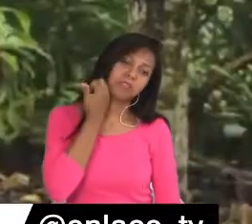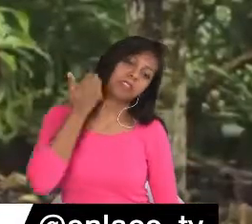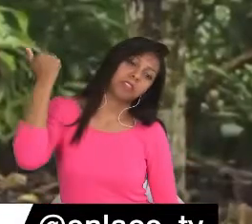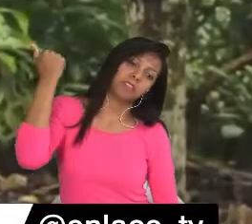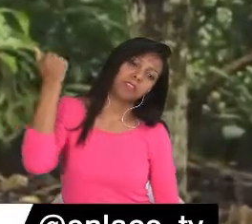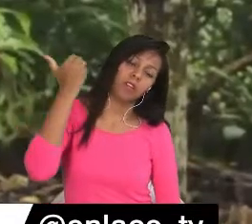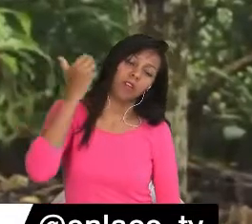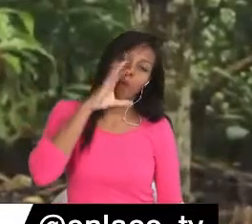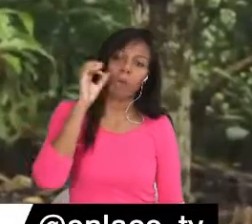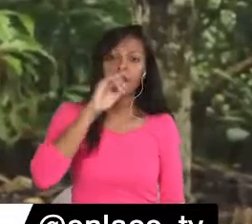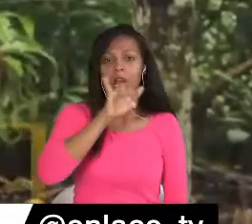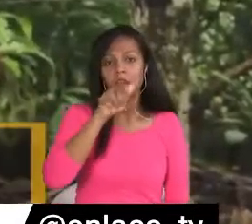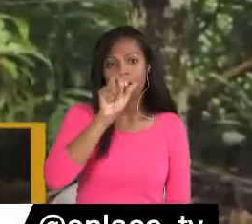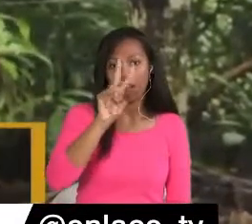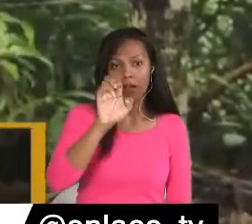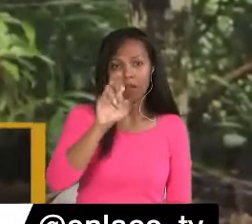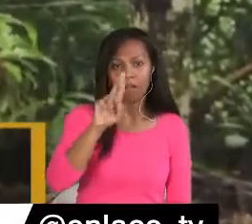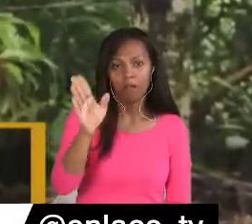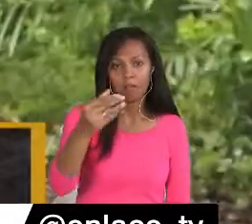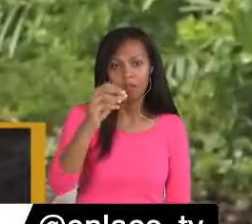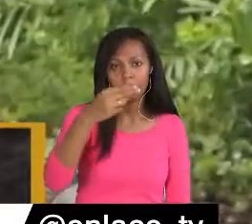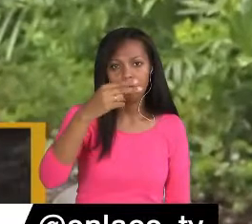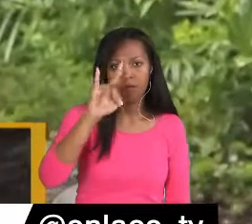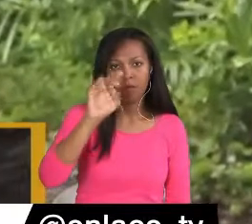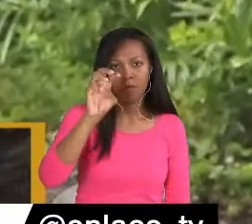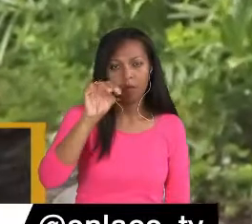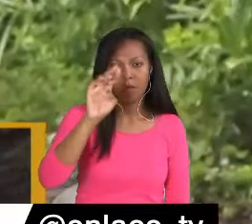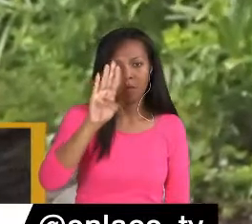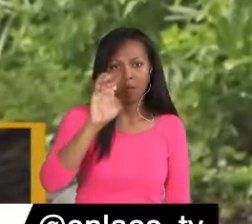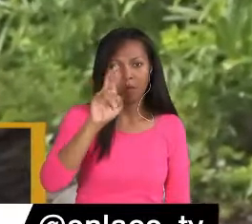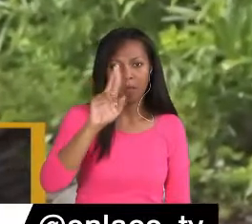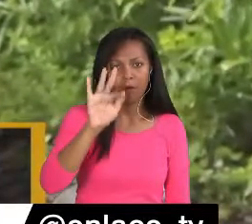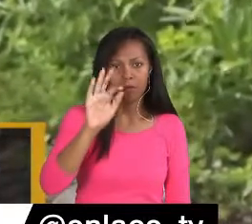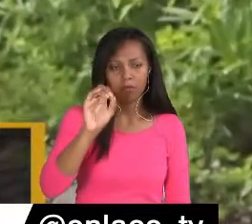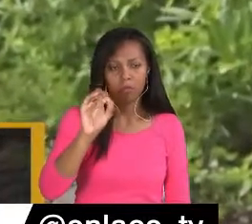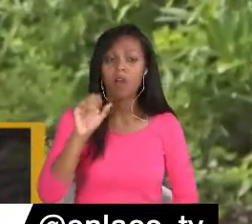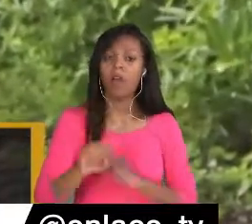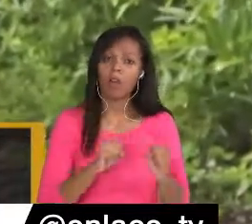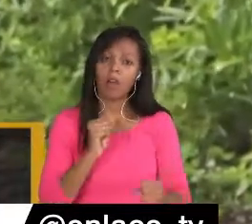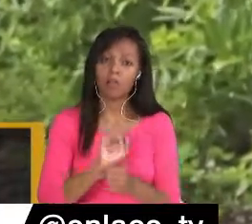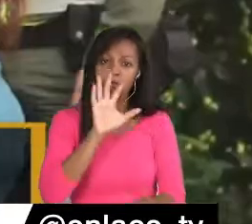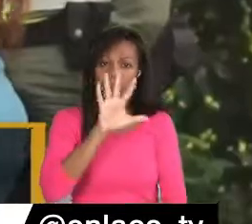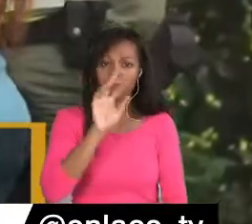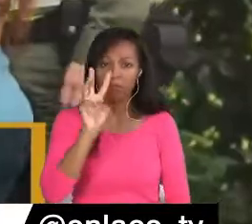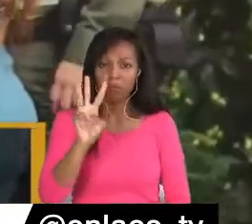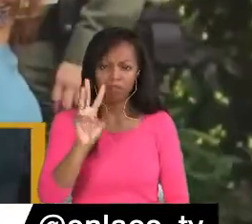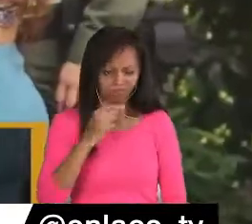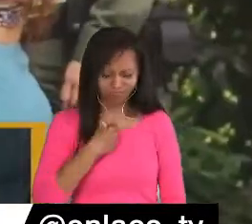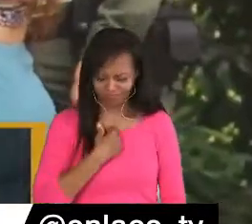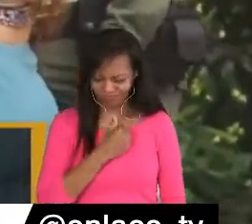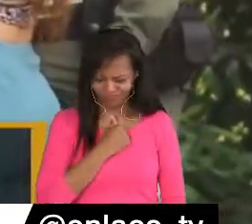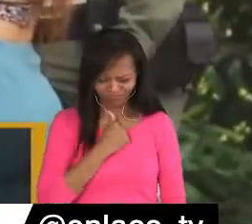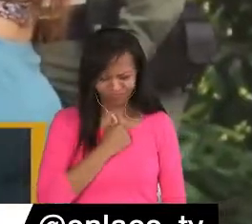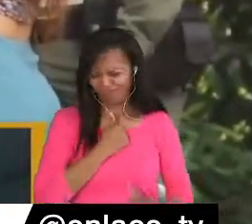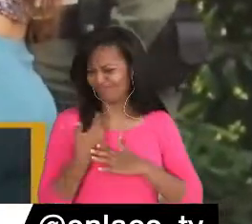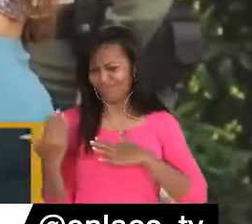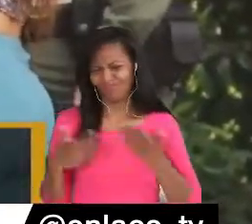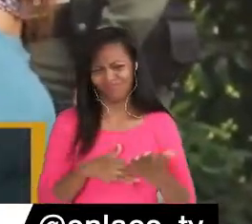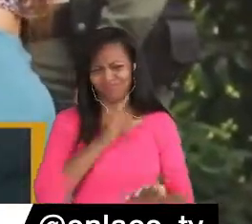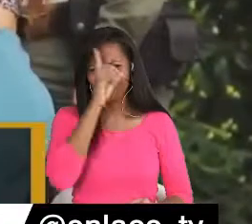Javier Humberto Duarte Hernández, de 53 años. El hombre habría tomado la fatal decisión de quitarse la vida. Sus familiares